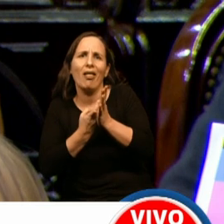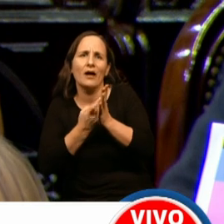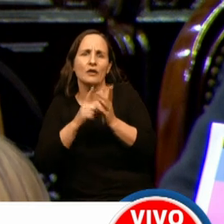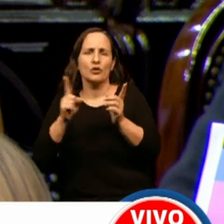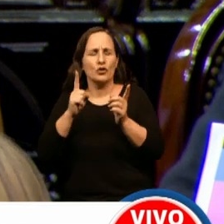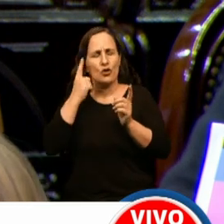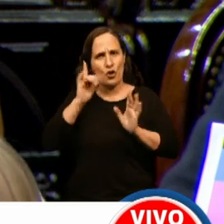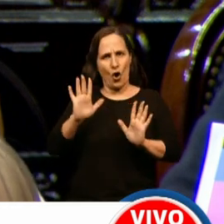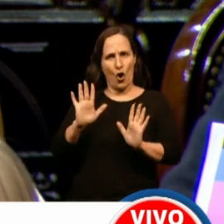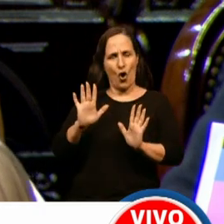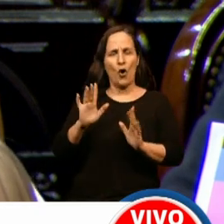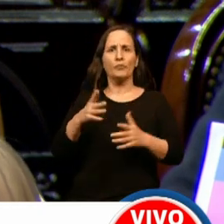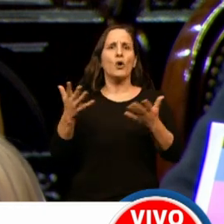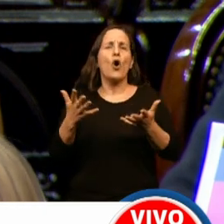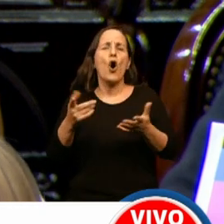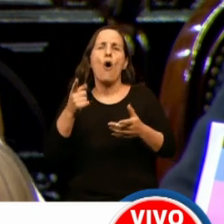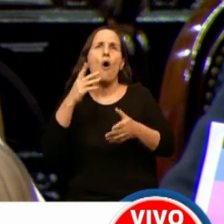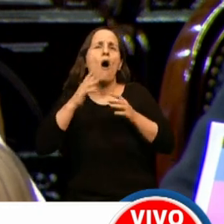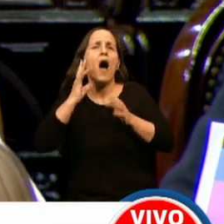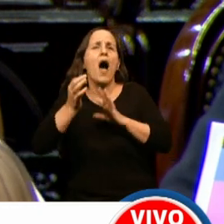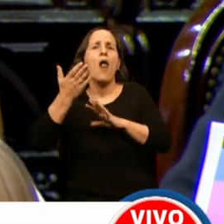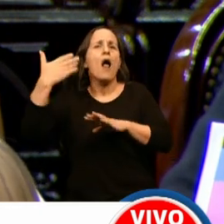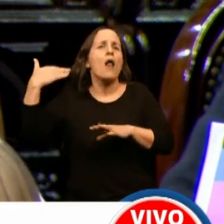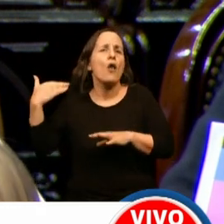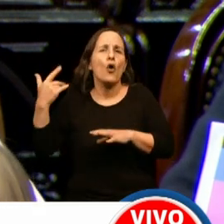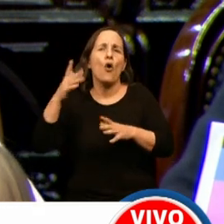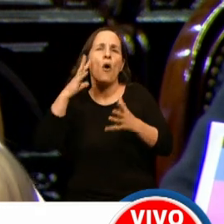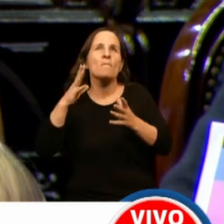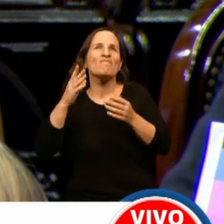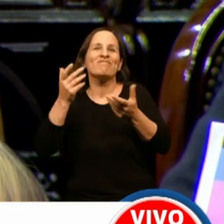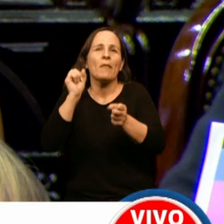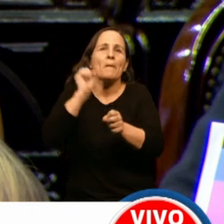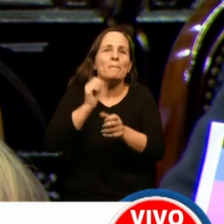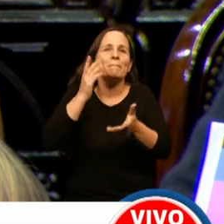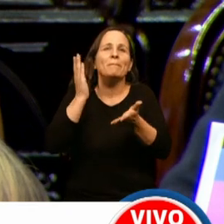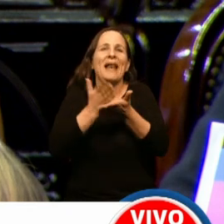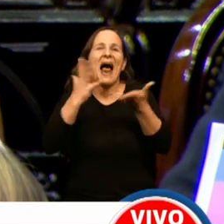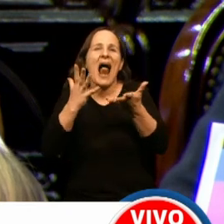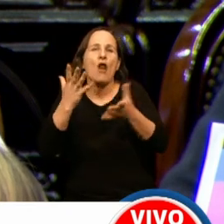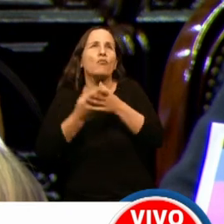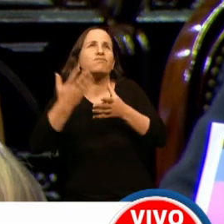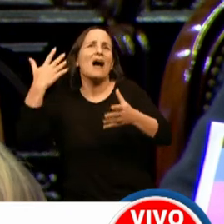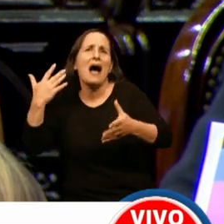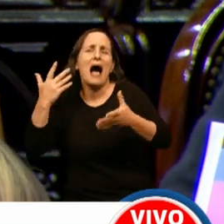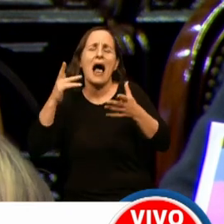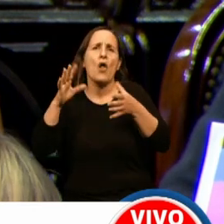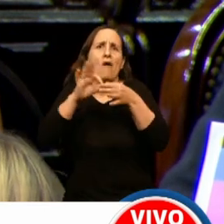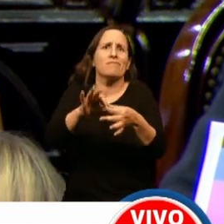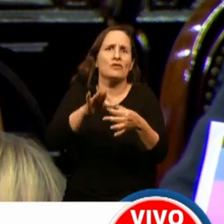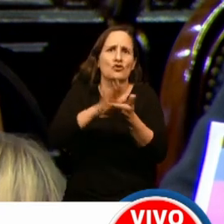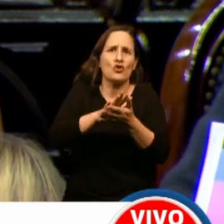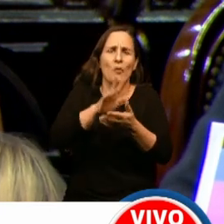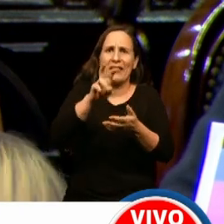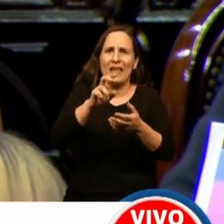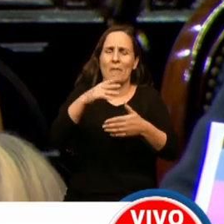considerarán los delitos o las causas penal los antecedentes penales que no se relacionen con el